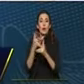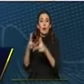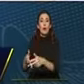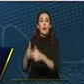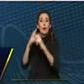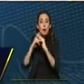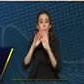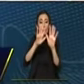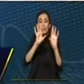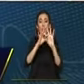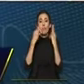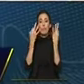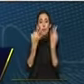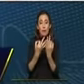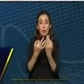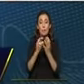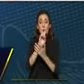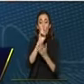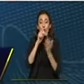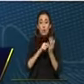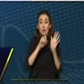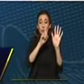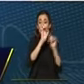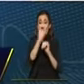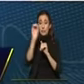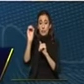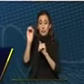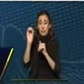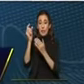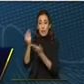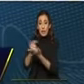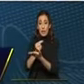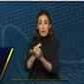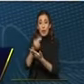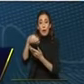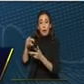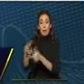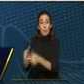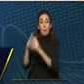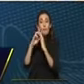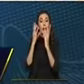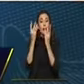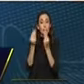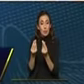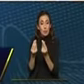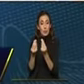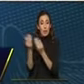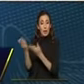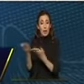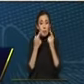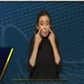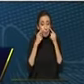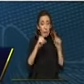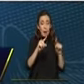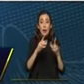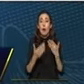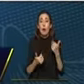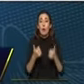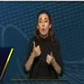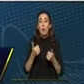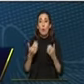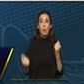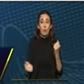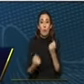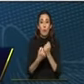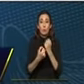para 21.000 familias y 2.600 millones de dólares en créditos quirografarios para